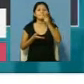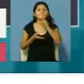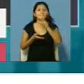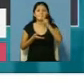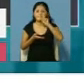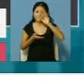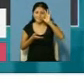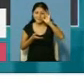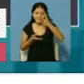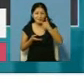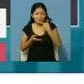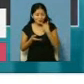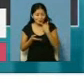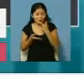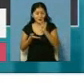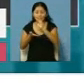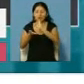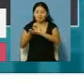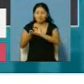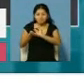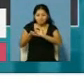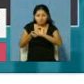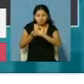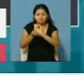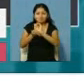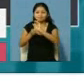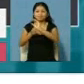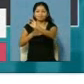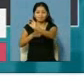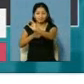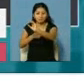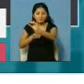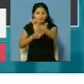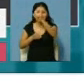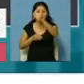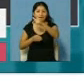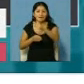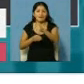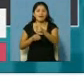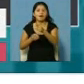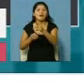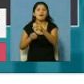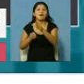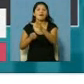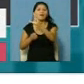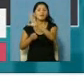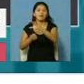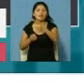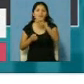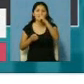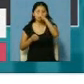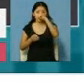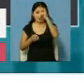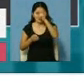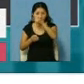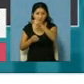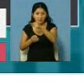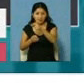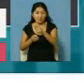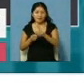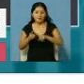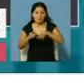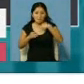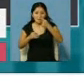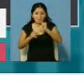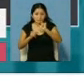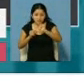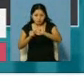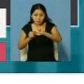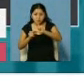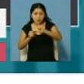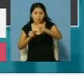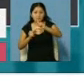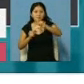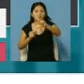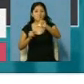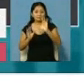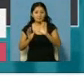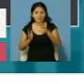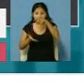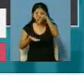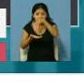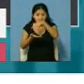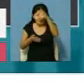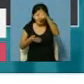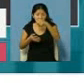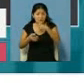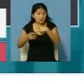100 ciento y pico hoy ya llegamos 243 yo creo que mañana ya vamos a llegar a 300 megavatios así que la planta está funcionando